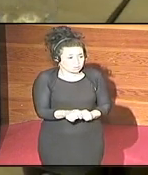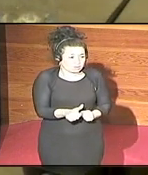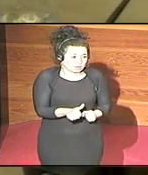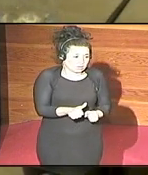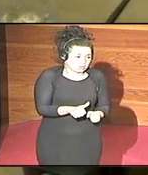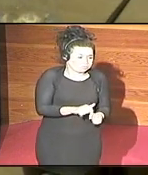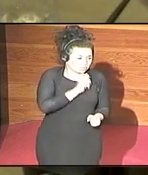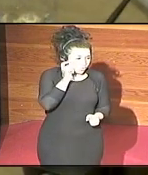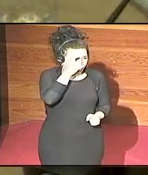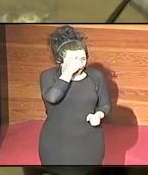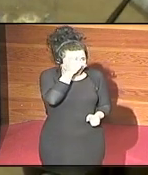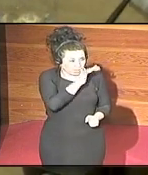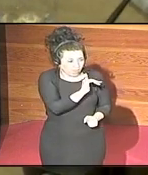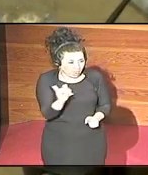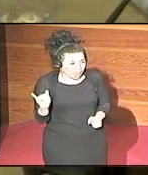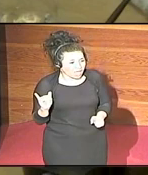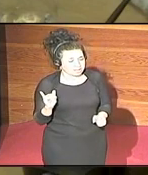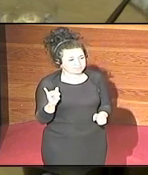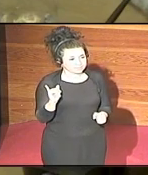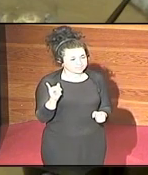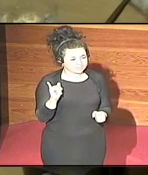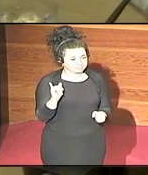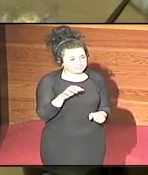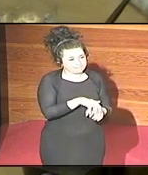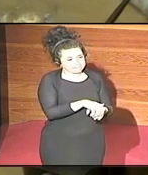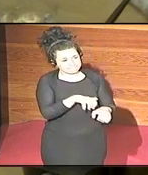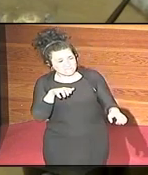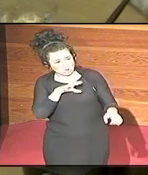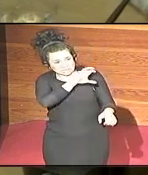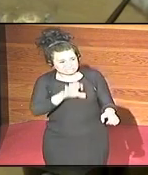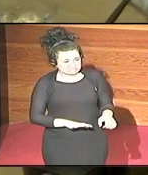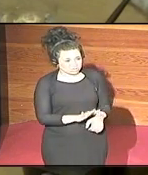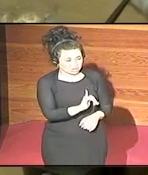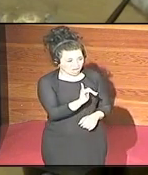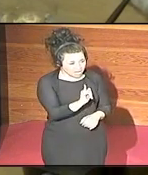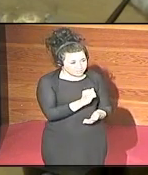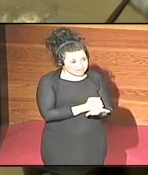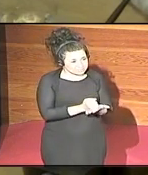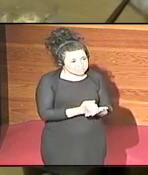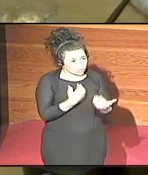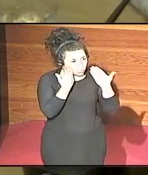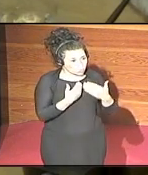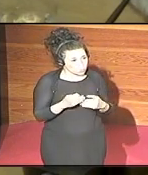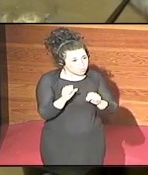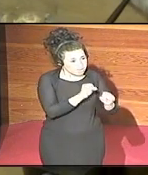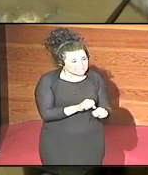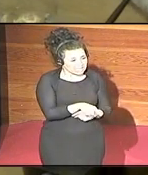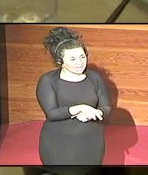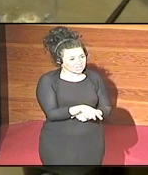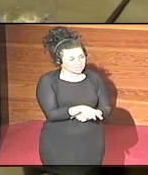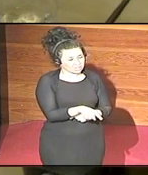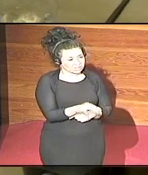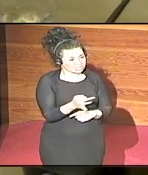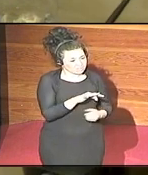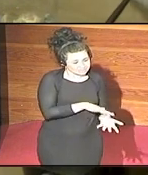Es un concepto que existe en todos, en la mayoría de los estados. Para el visado humanitario hay que aplicar y explicar